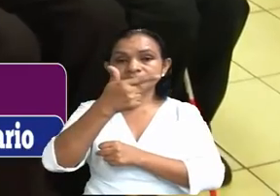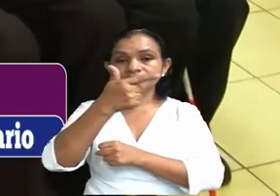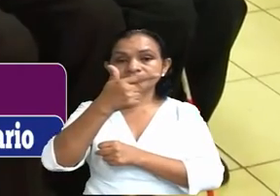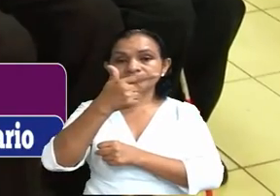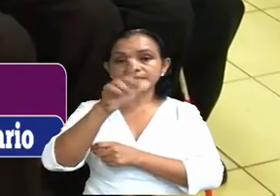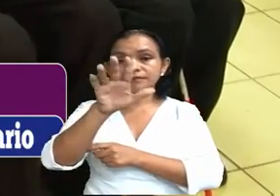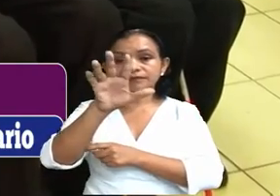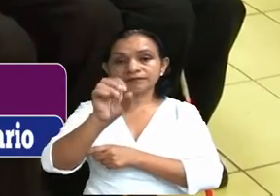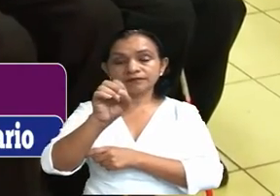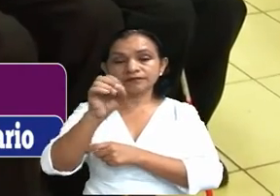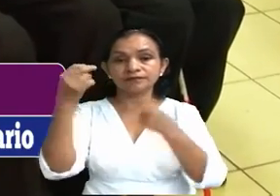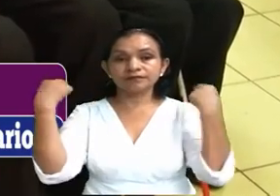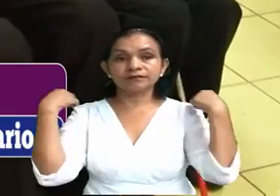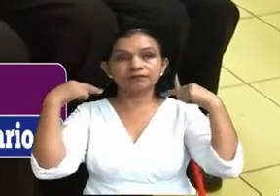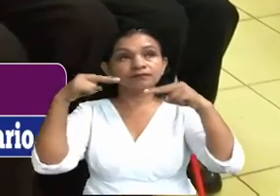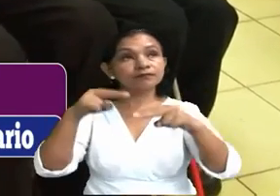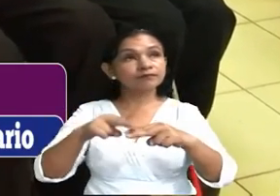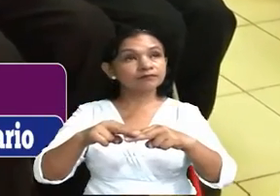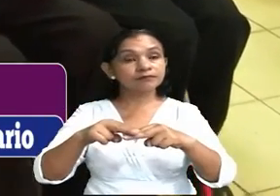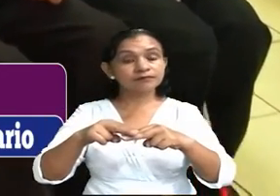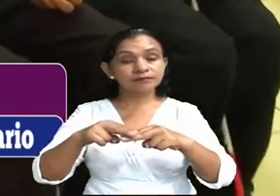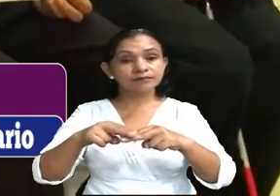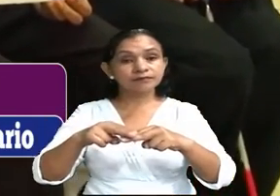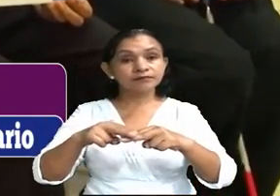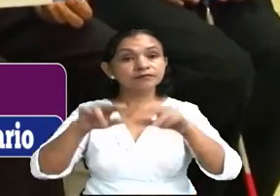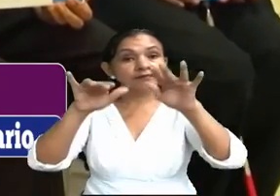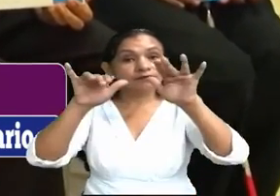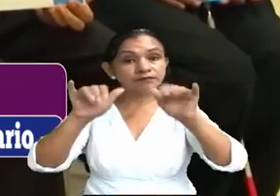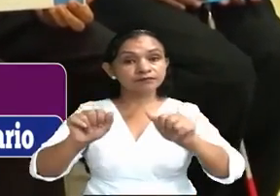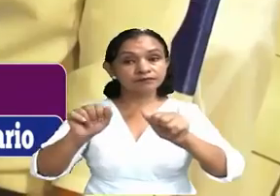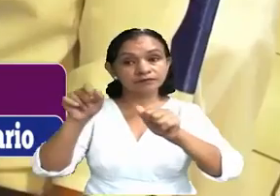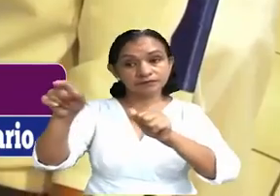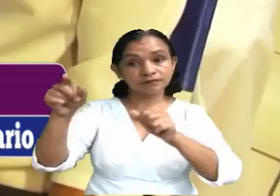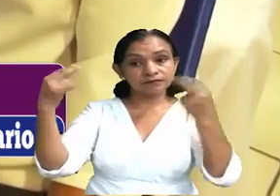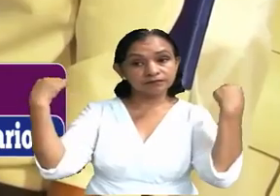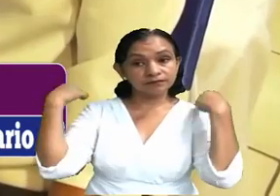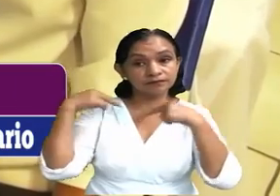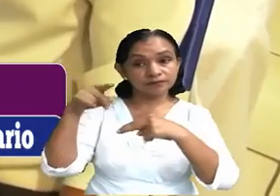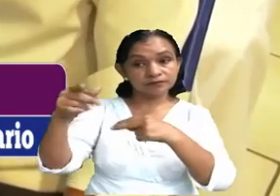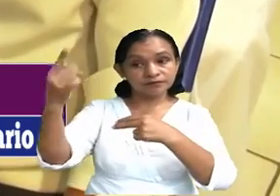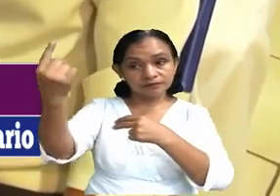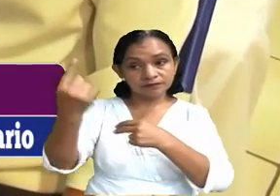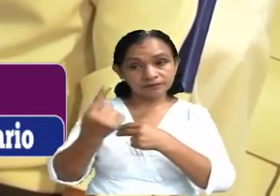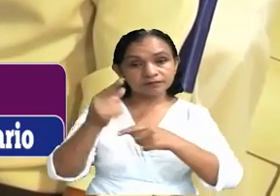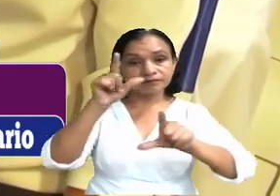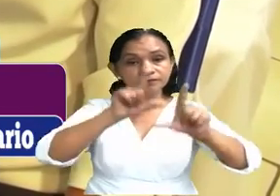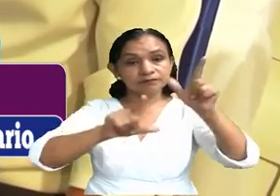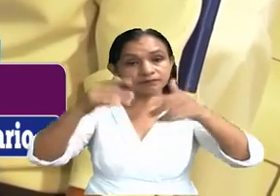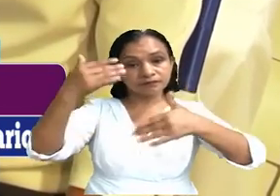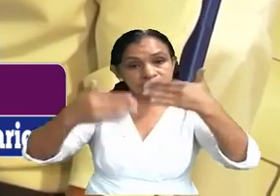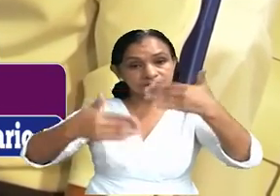750 docentes en ejercicio que ya están ejerciendo la docencia en lenguaje de